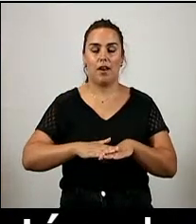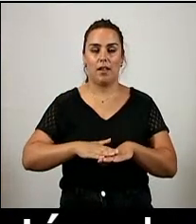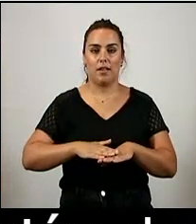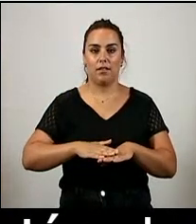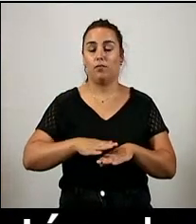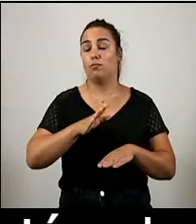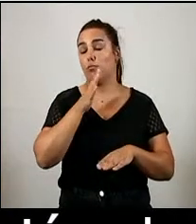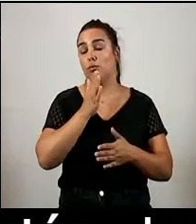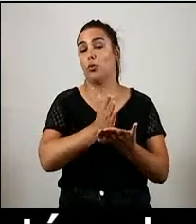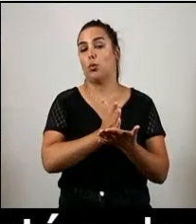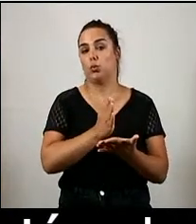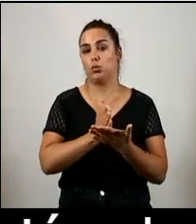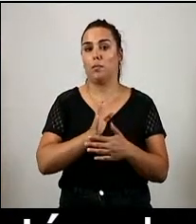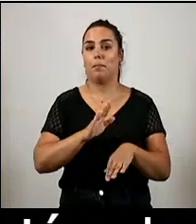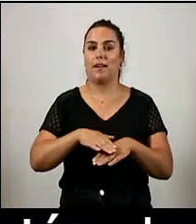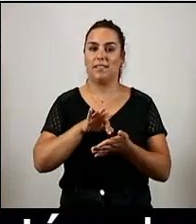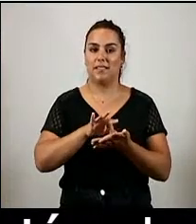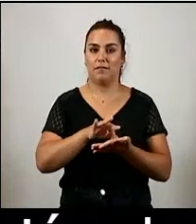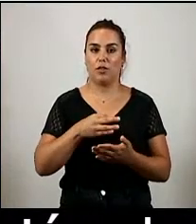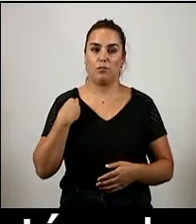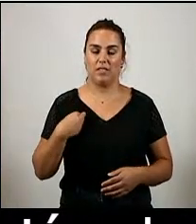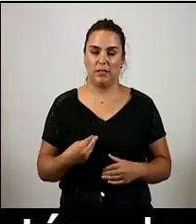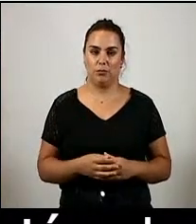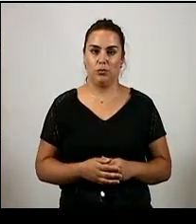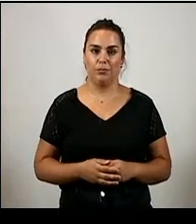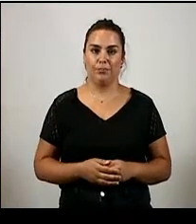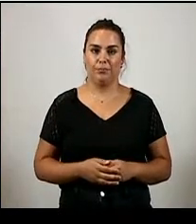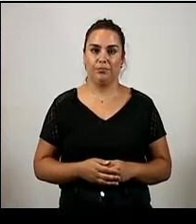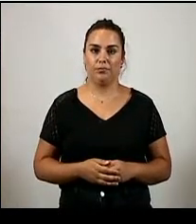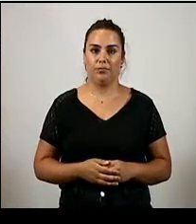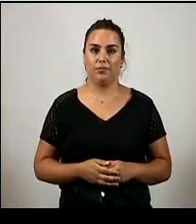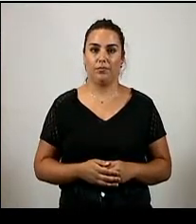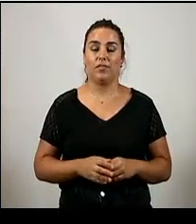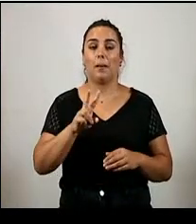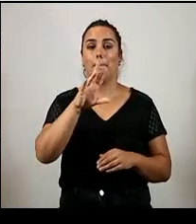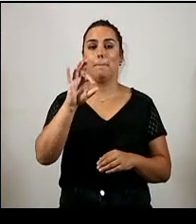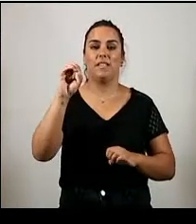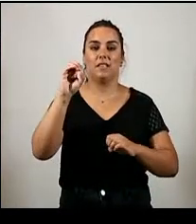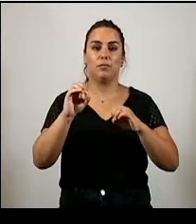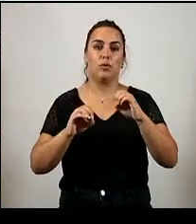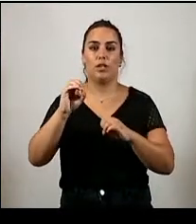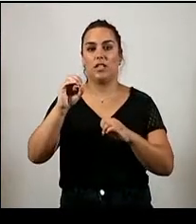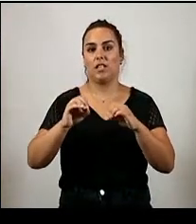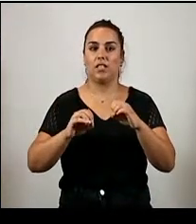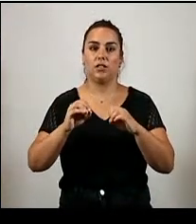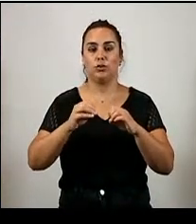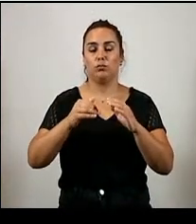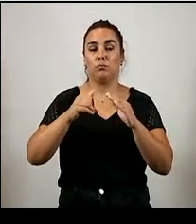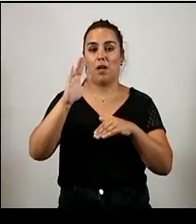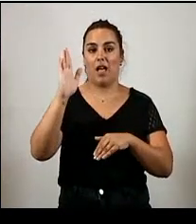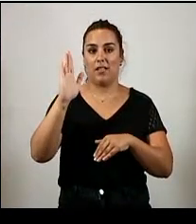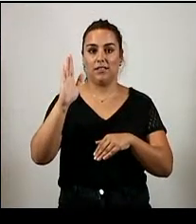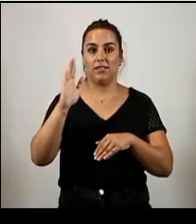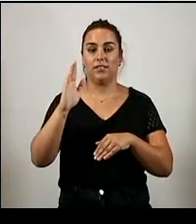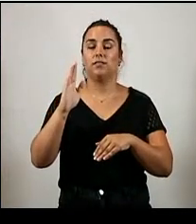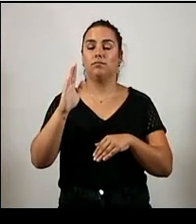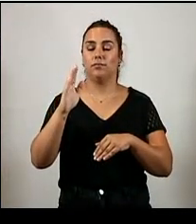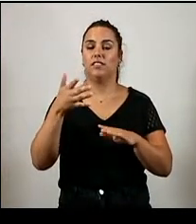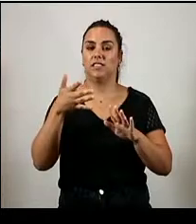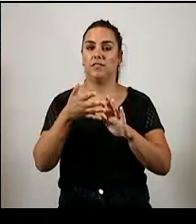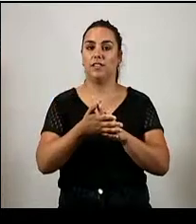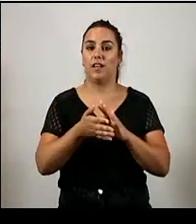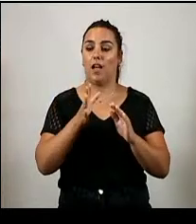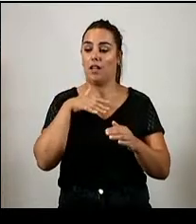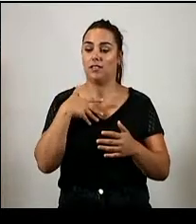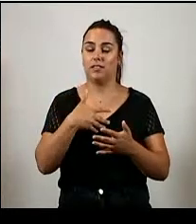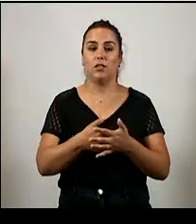por curso en este servicio. Supone una subida del más del 20% del coste del mismo, que hasta ahora rondaba